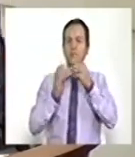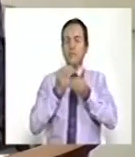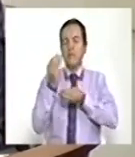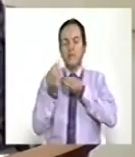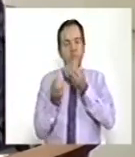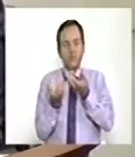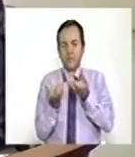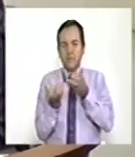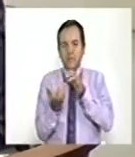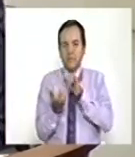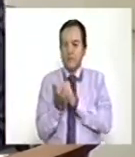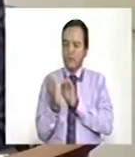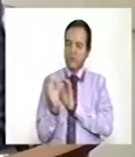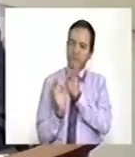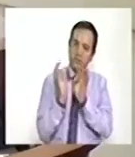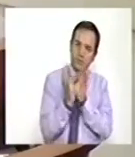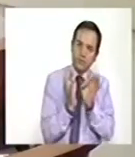eso,